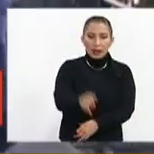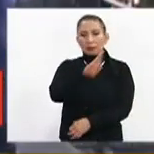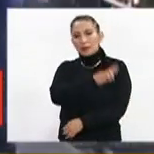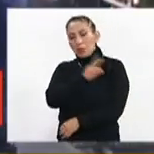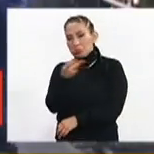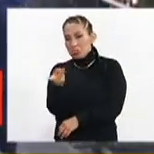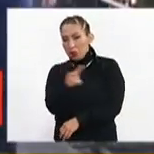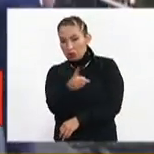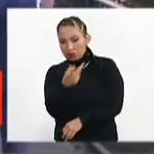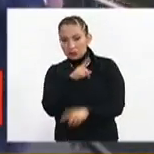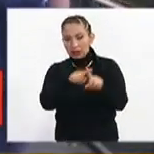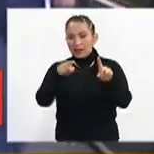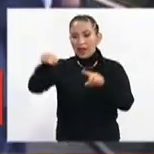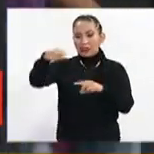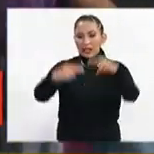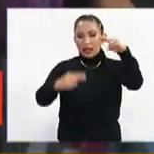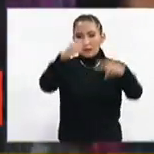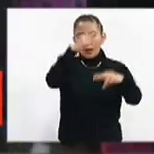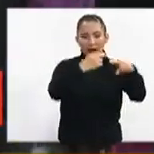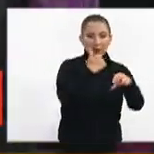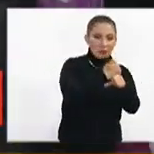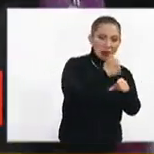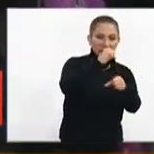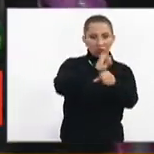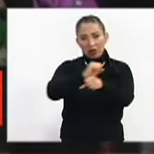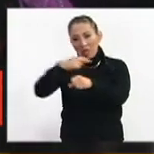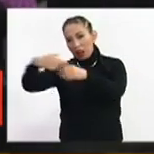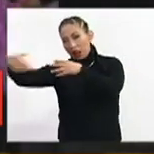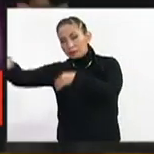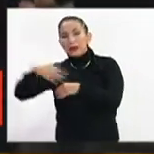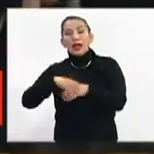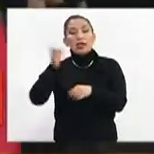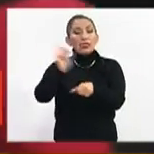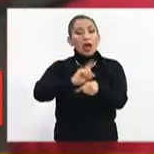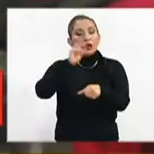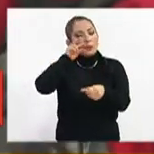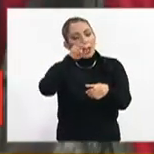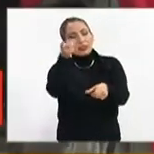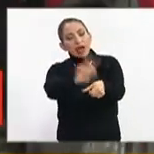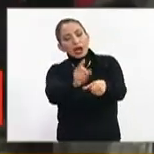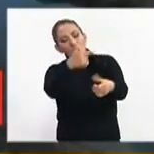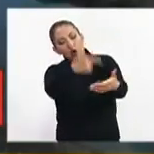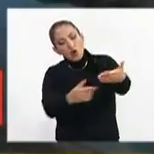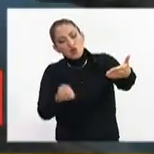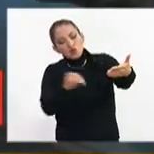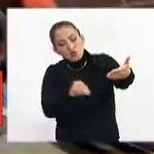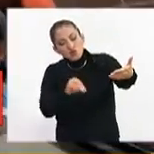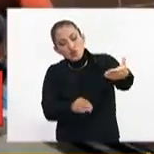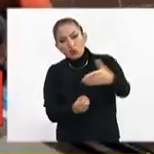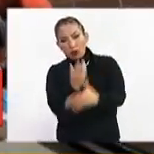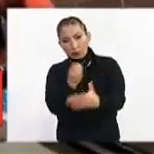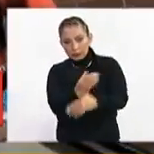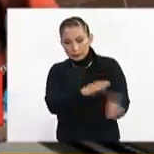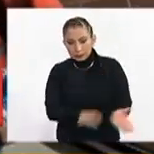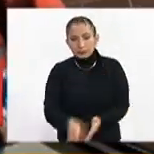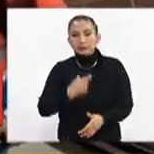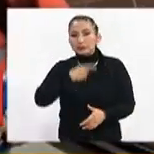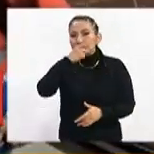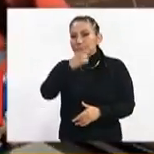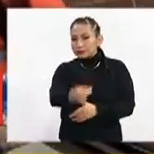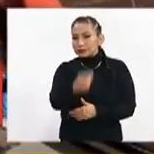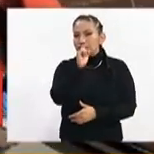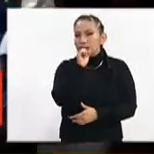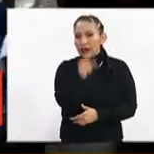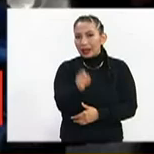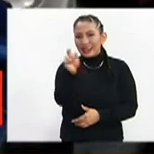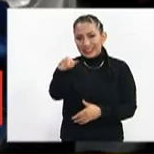como privadas, de los distintos niveles escolares. Ahí usted puede revisar diariamente cuáles ya ingresan al día siguiente. Sin embargo, destacó